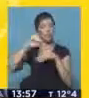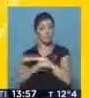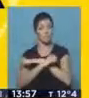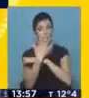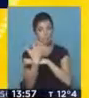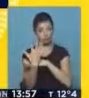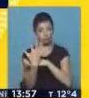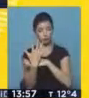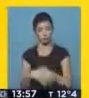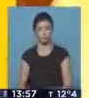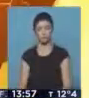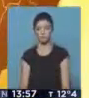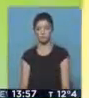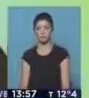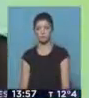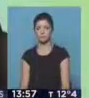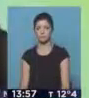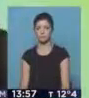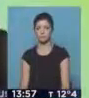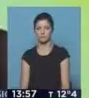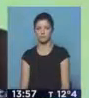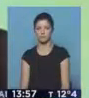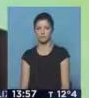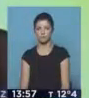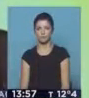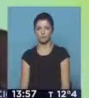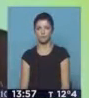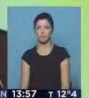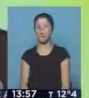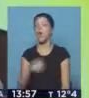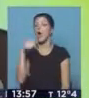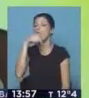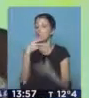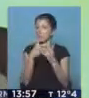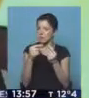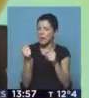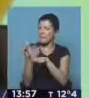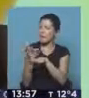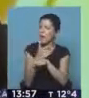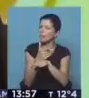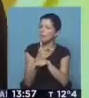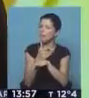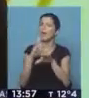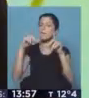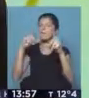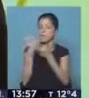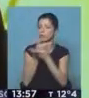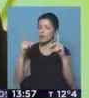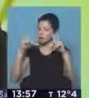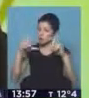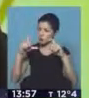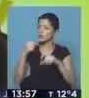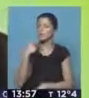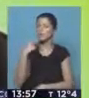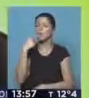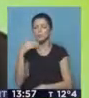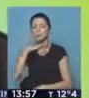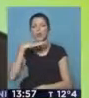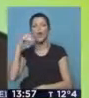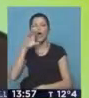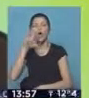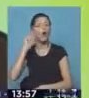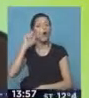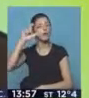realizada por los cancilleres de Argentina, Susana Malcorra, y de Uruguay, Rodolfo Nin Noboa. Así se manifestó el canciller